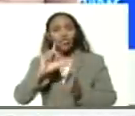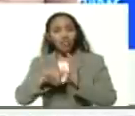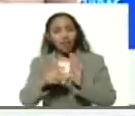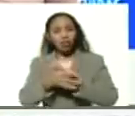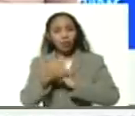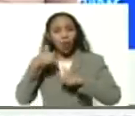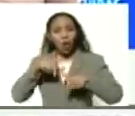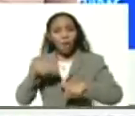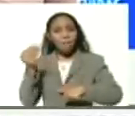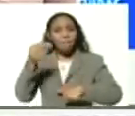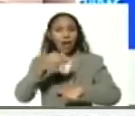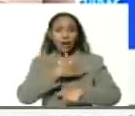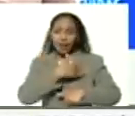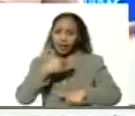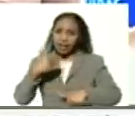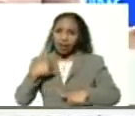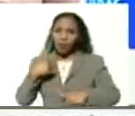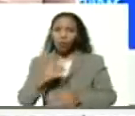además